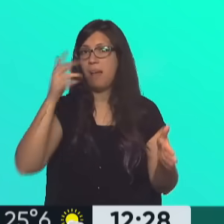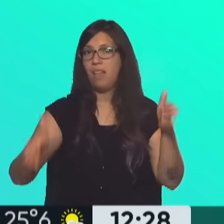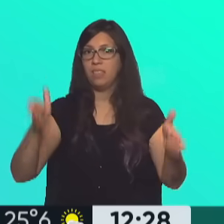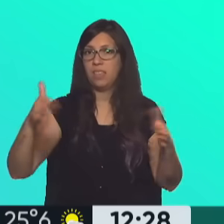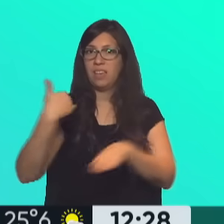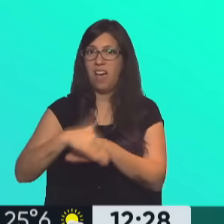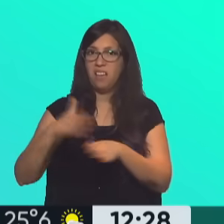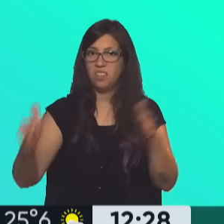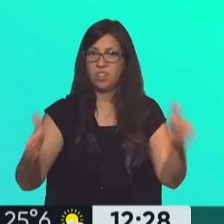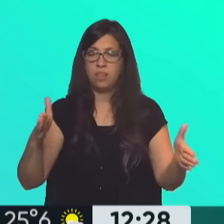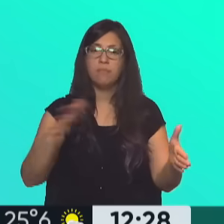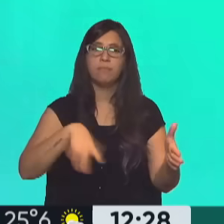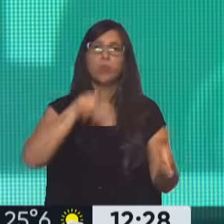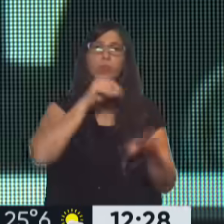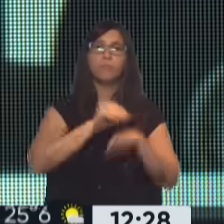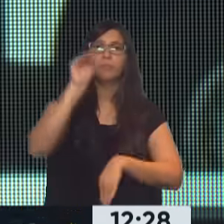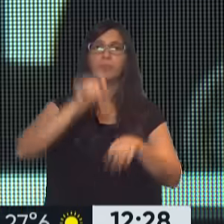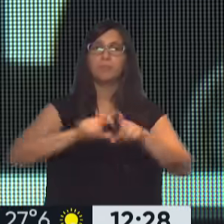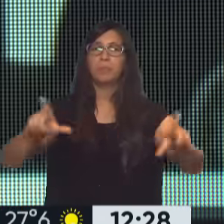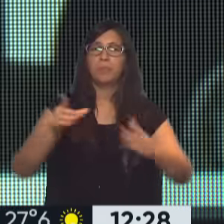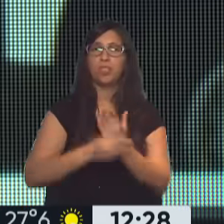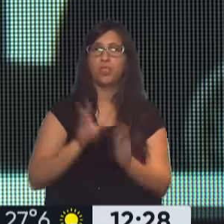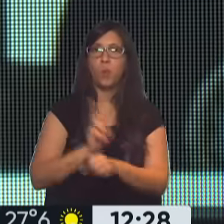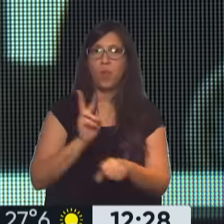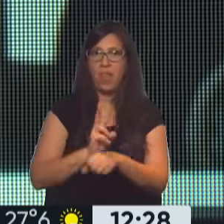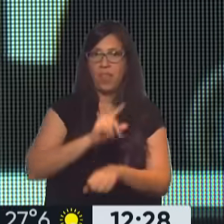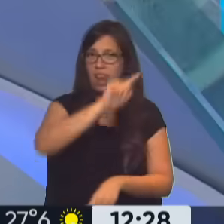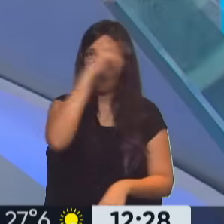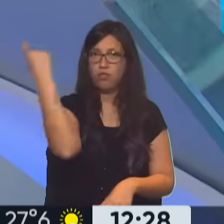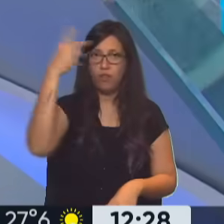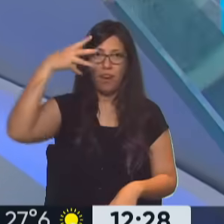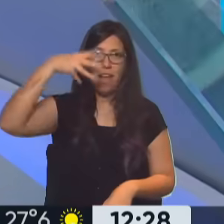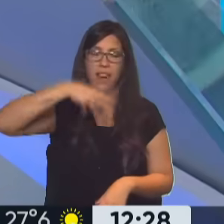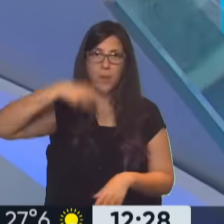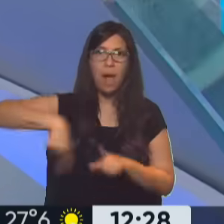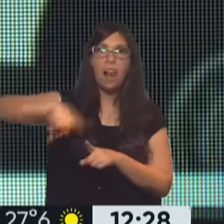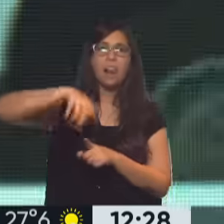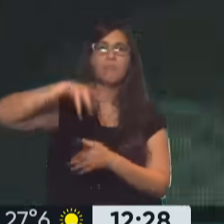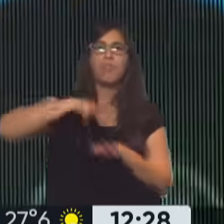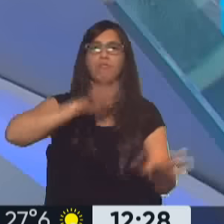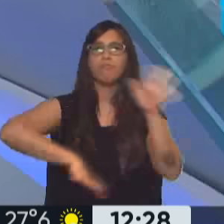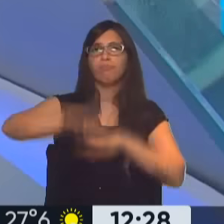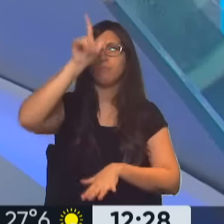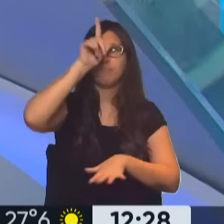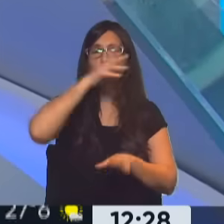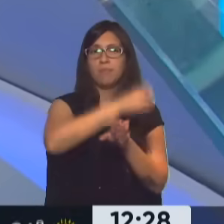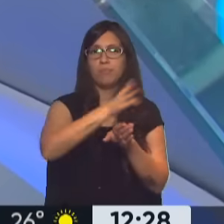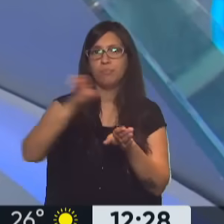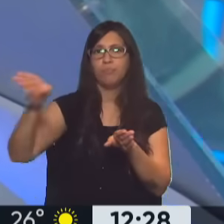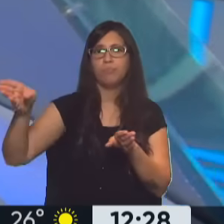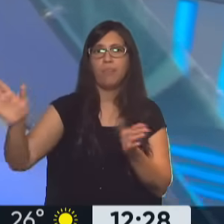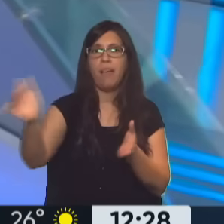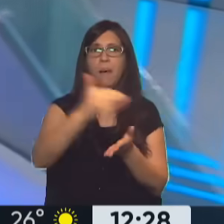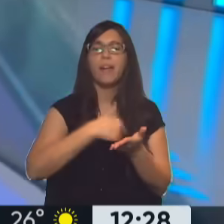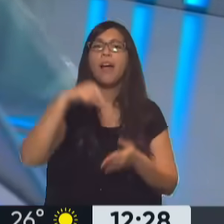eh Allí está el tweet del ministro de seguridad de la nación Aníbal Fernández por operativos que se están llevando a cabo en estos momentos